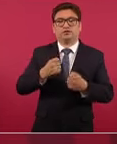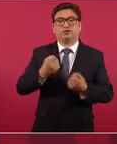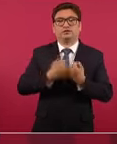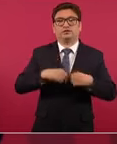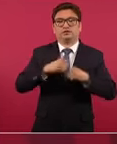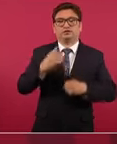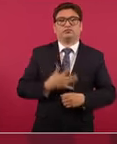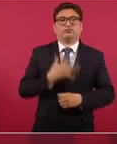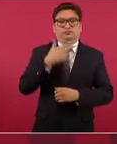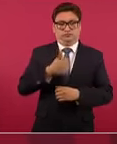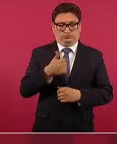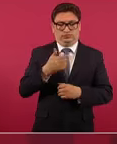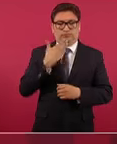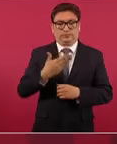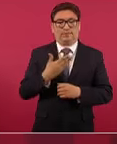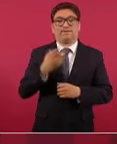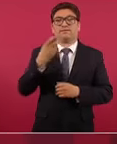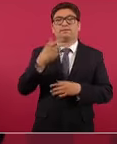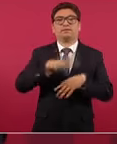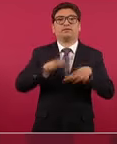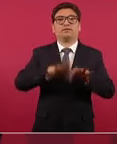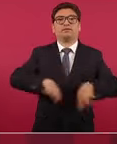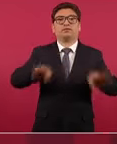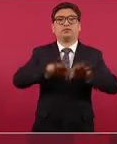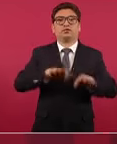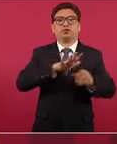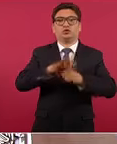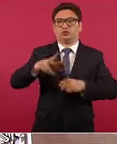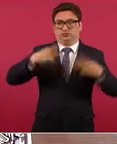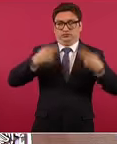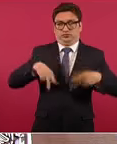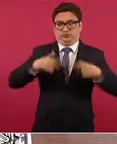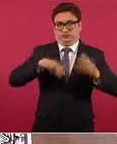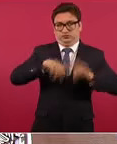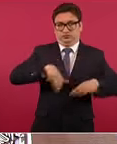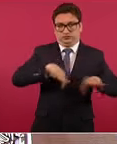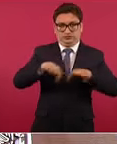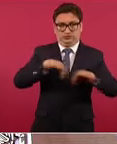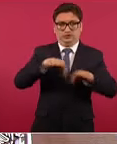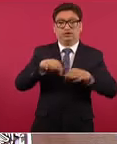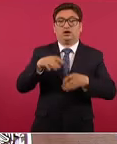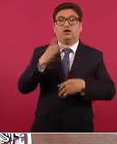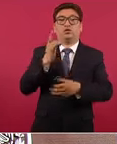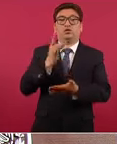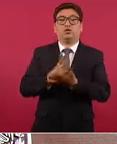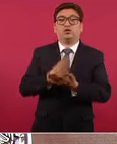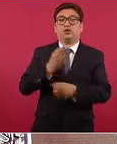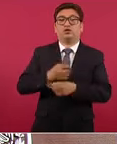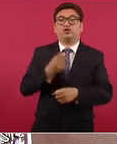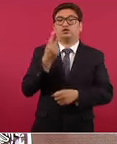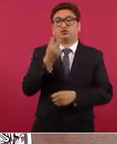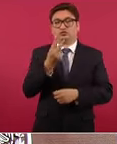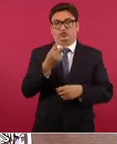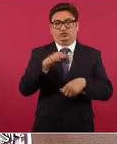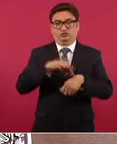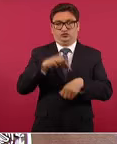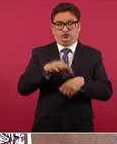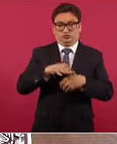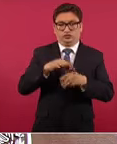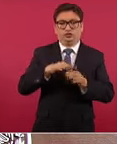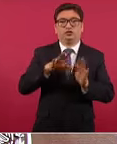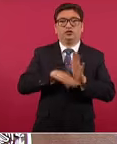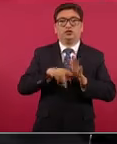además de eso lo más importante es efectivamente el personal hay solamente dos médicos ginecólogos